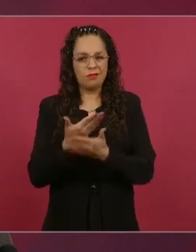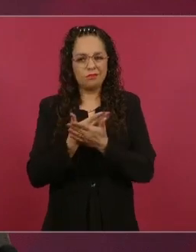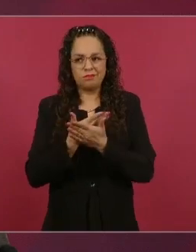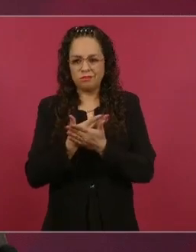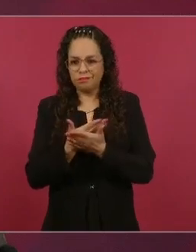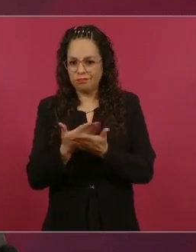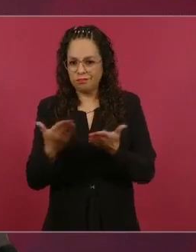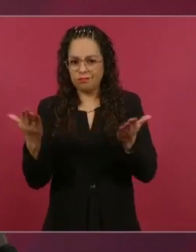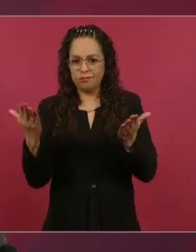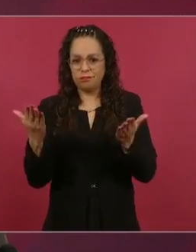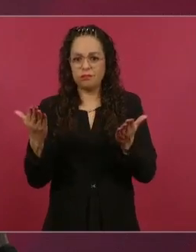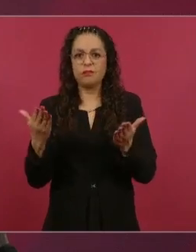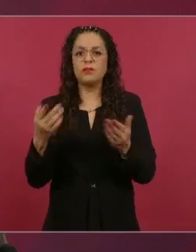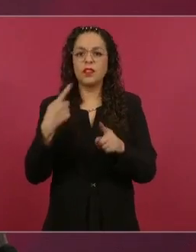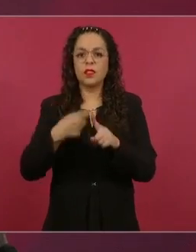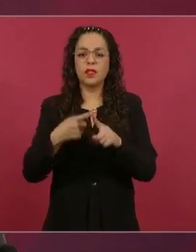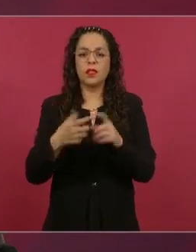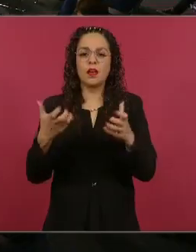a la voluntad del pueblo.